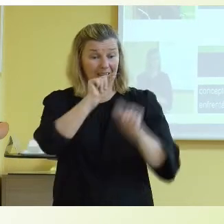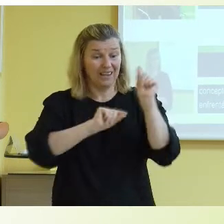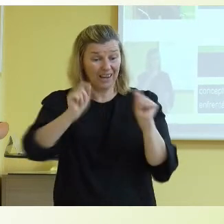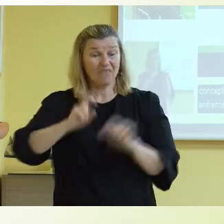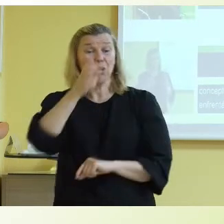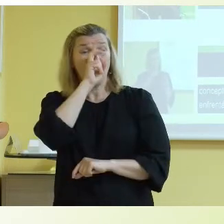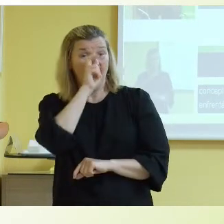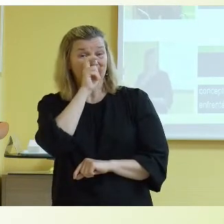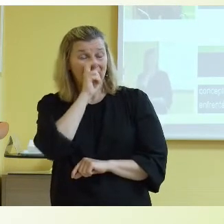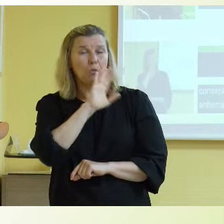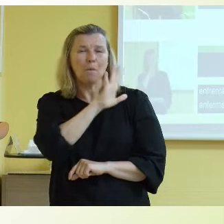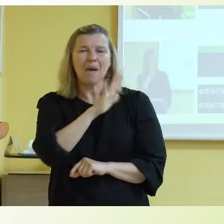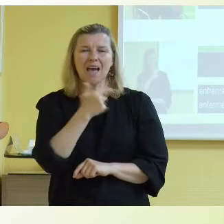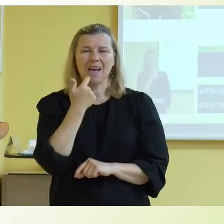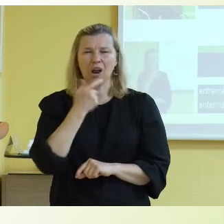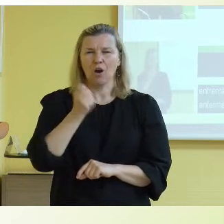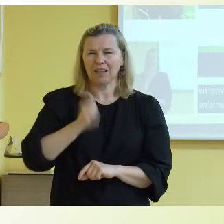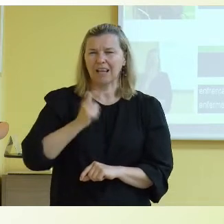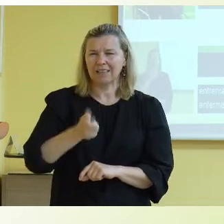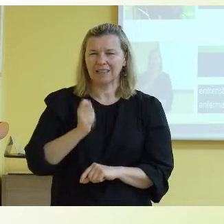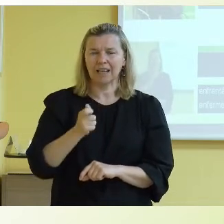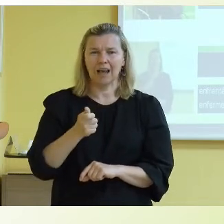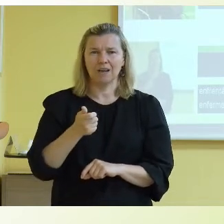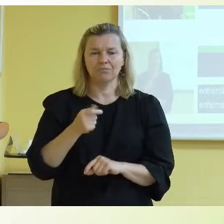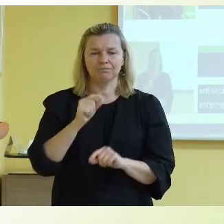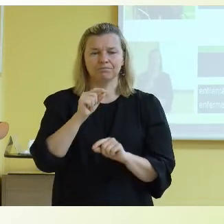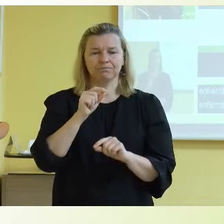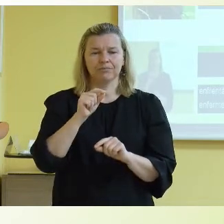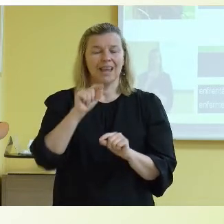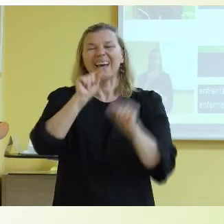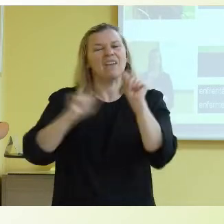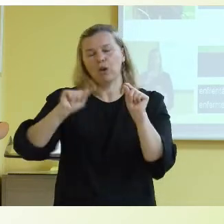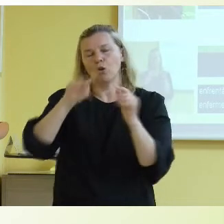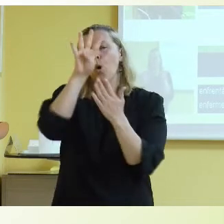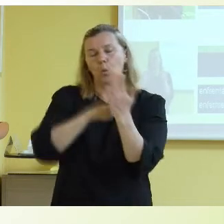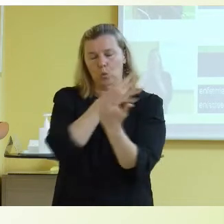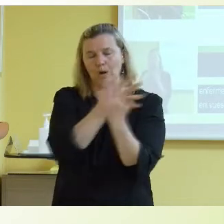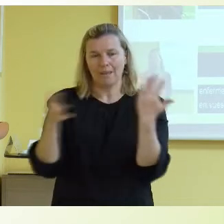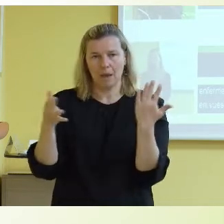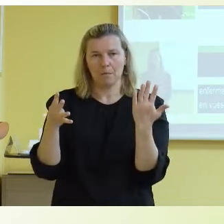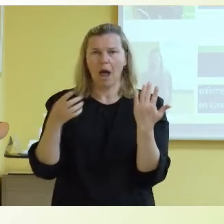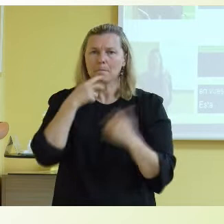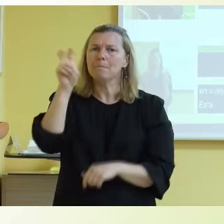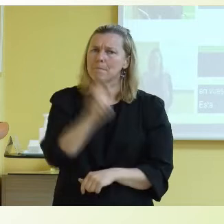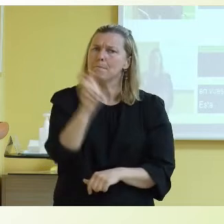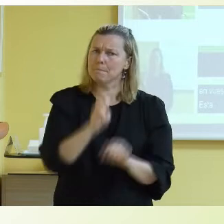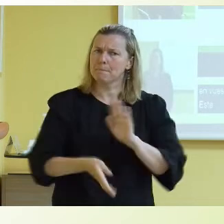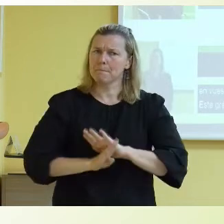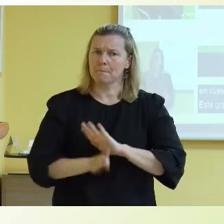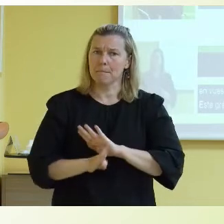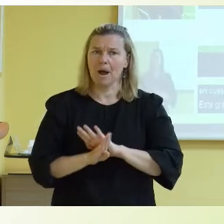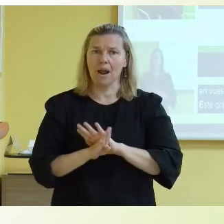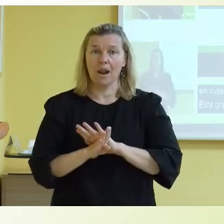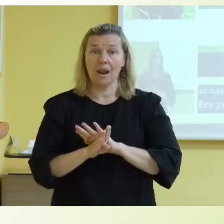es bastante elocuente y probablemente es un gráfico, es una tabla, está vigente en alguna manera, para